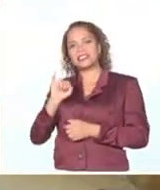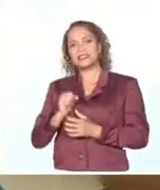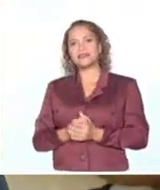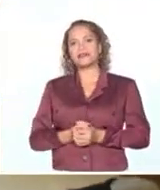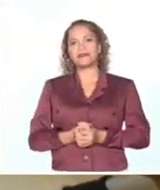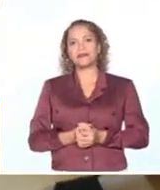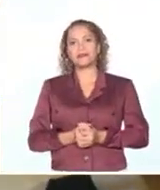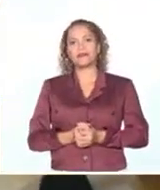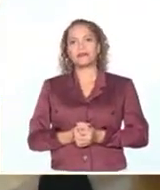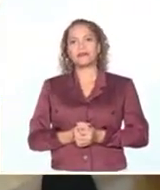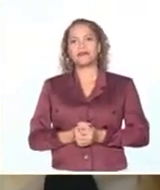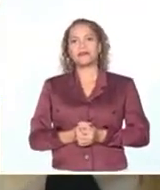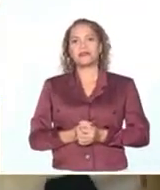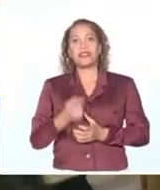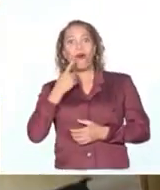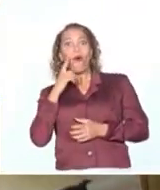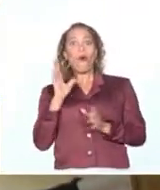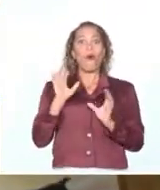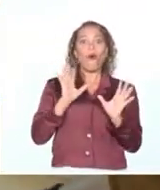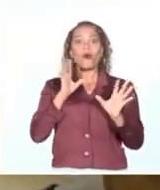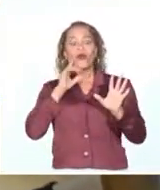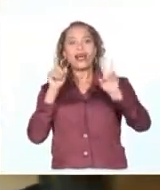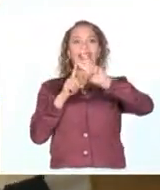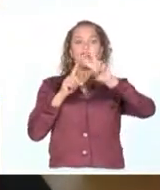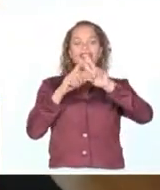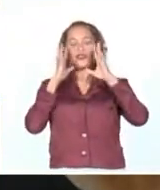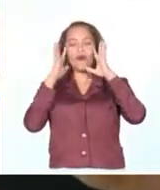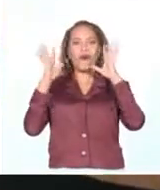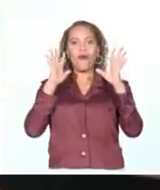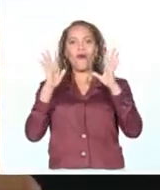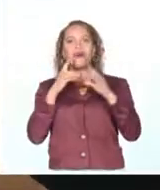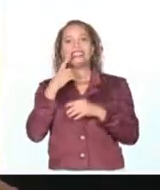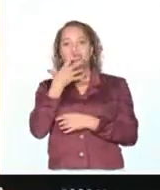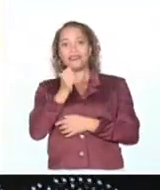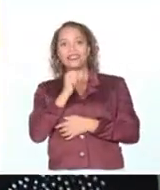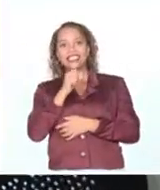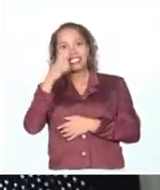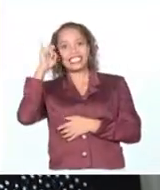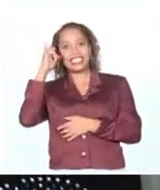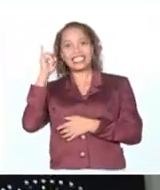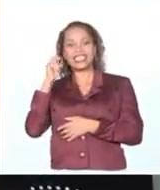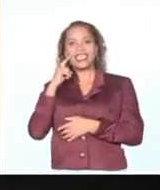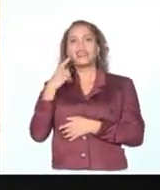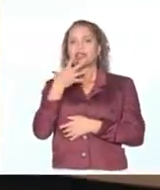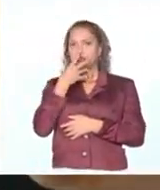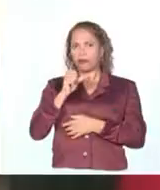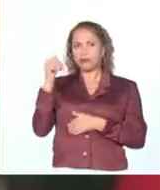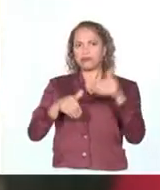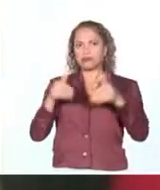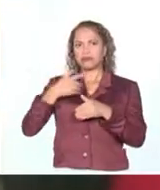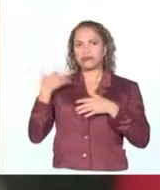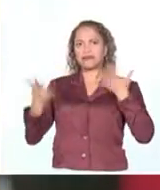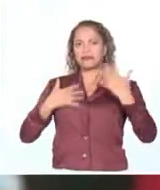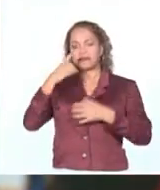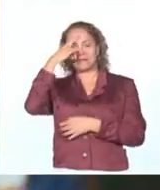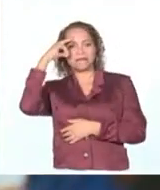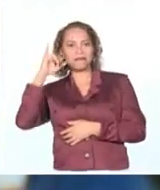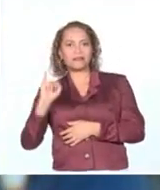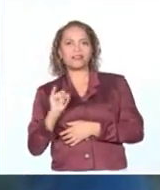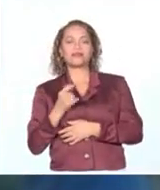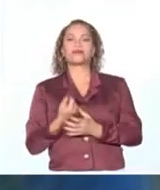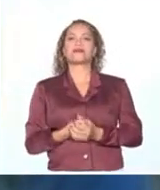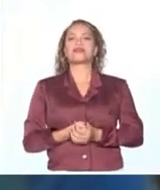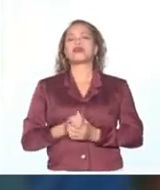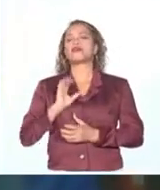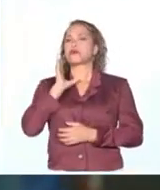Oigan, estoy dentro de la televisión. ¿Sí? ¿Te gusta? Sí. ¿Y te gusta estar aquí en esta actividad? Sí. Ha sido muy bonito. Tenemos